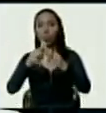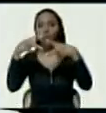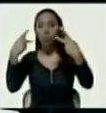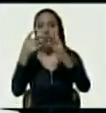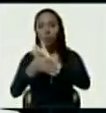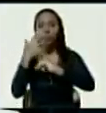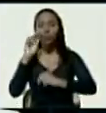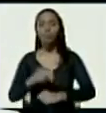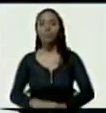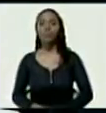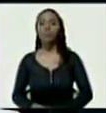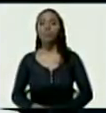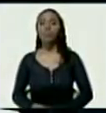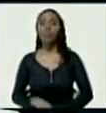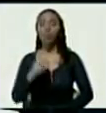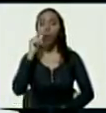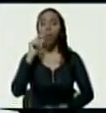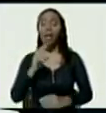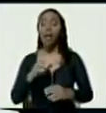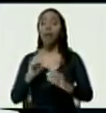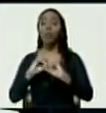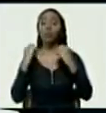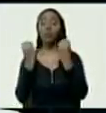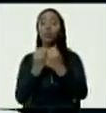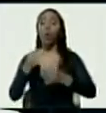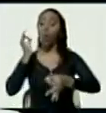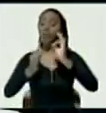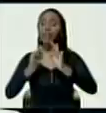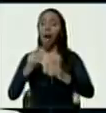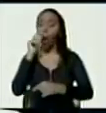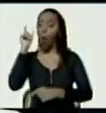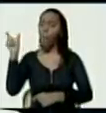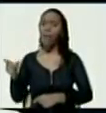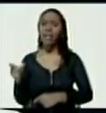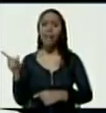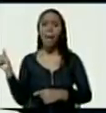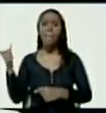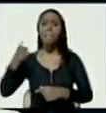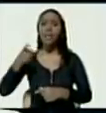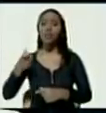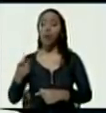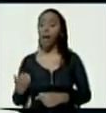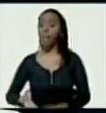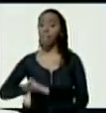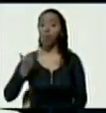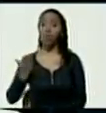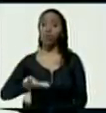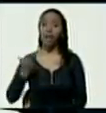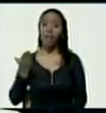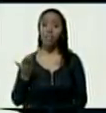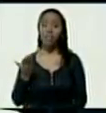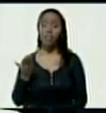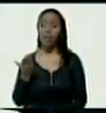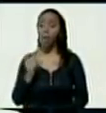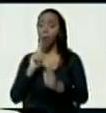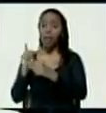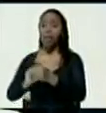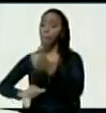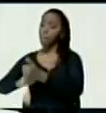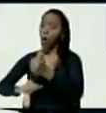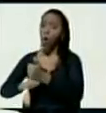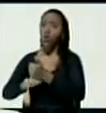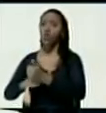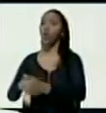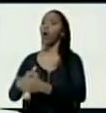le dice a la gente del Departamento de Justicia, Betancourt es una persona realmente importante para la causa y está ayudando a los